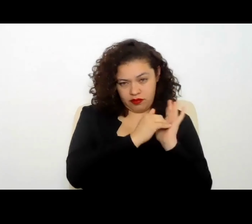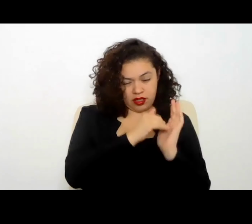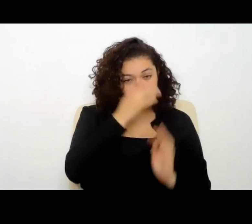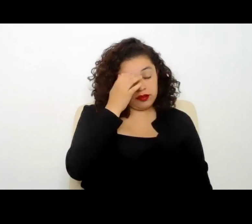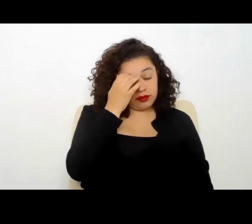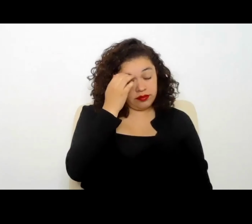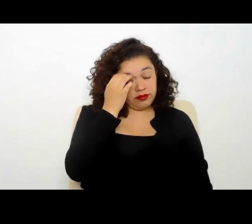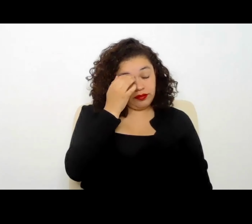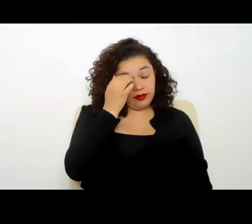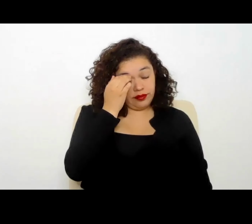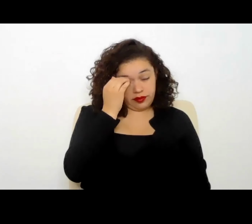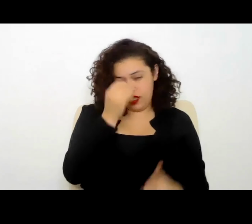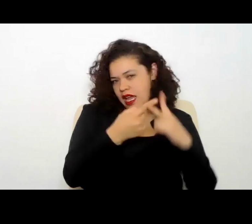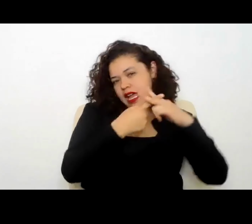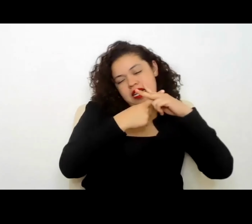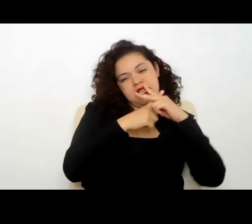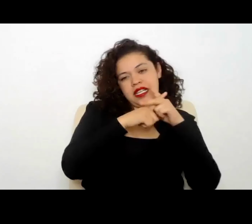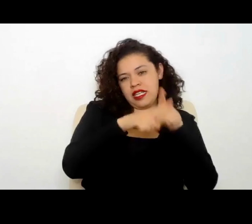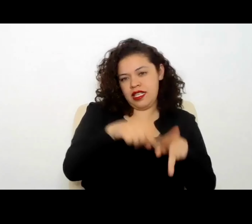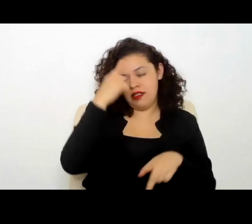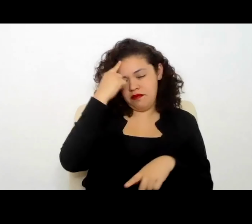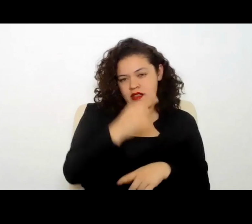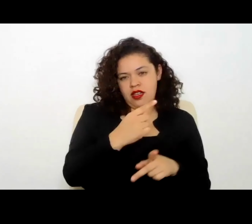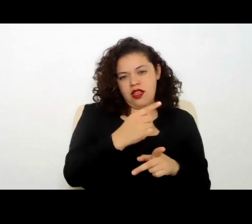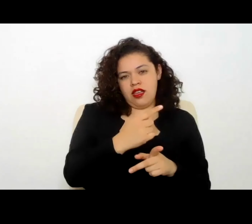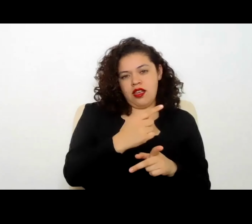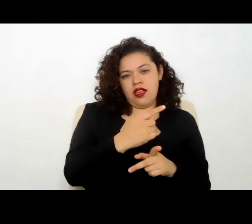333,000, ya, te detona tu obligación de dar aviso.